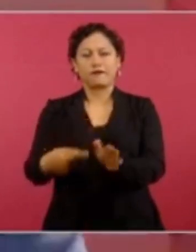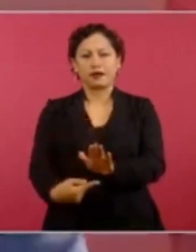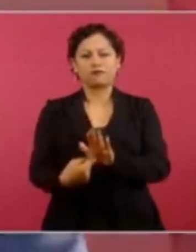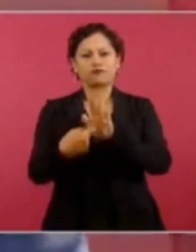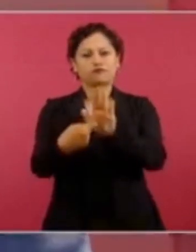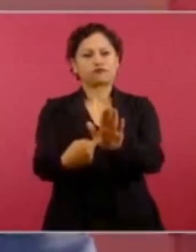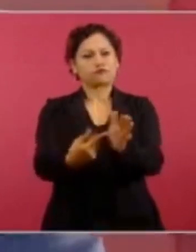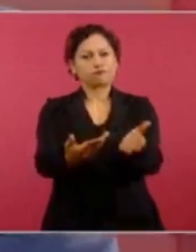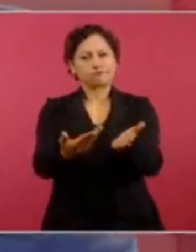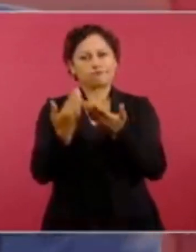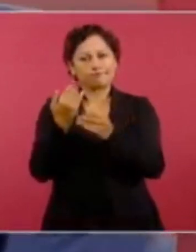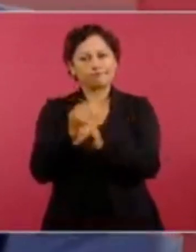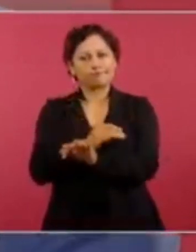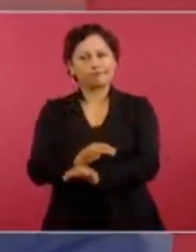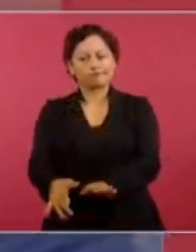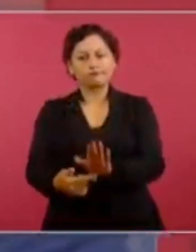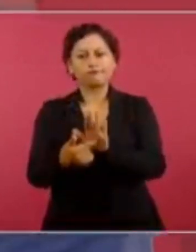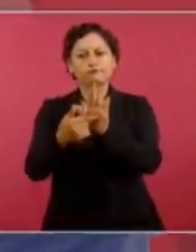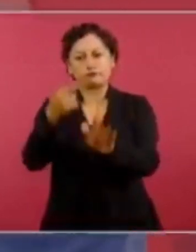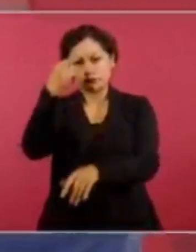y vamos a continuar